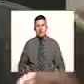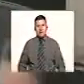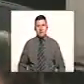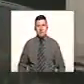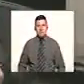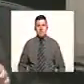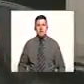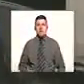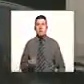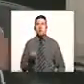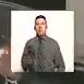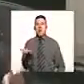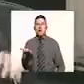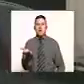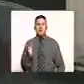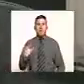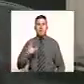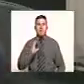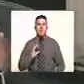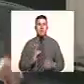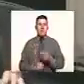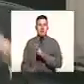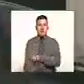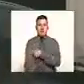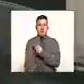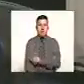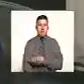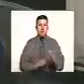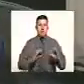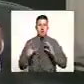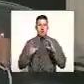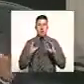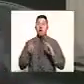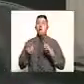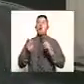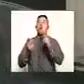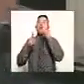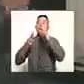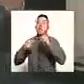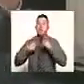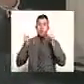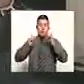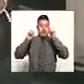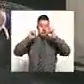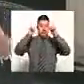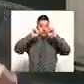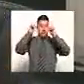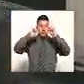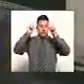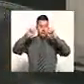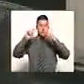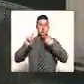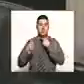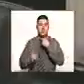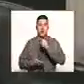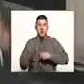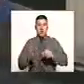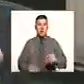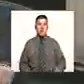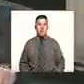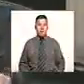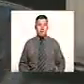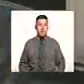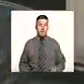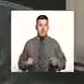Para pedir plata, para sobornar, para pedir mermelada, para sacarle cuotas a los contratos, ahí sí no están impedidos. Pero